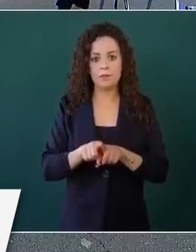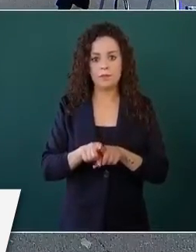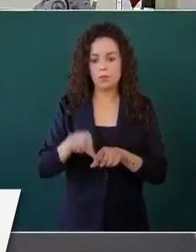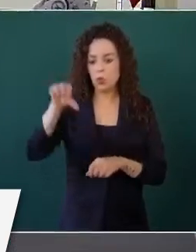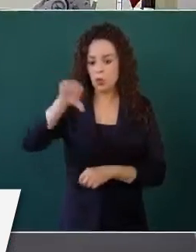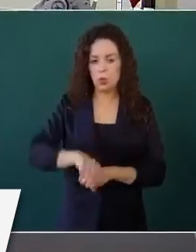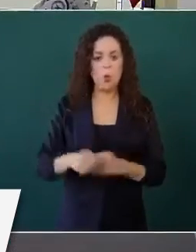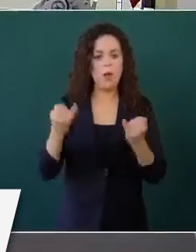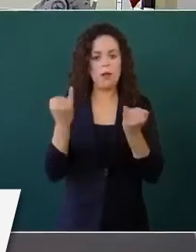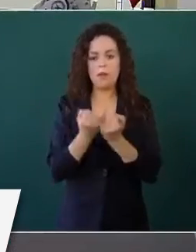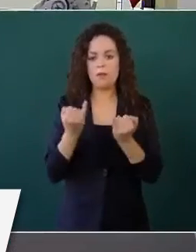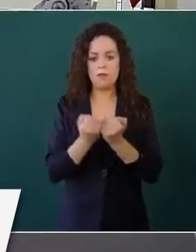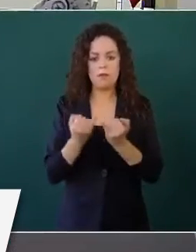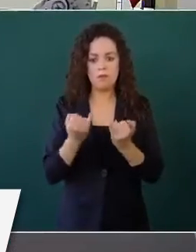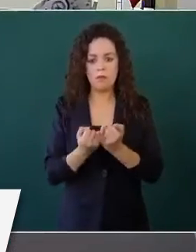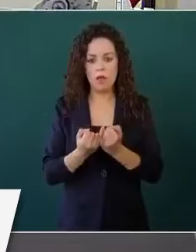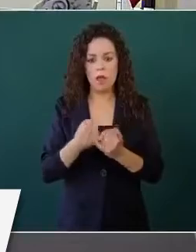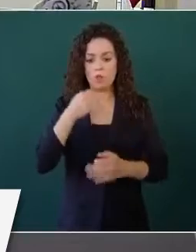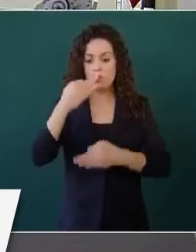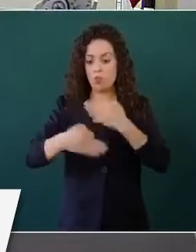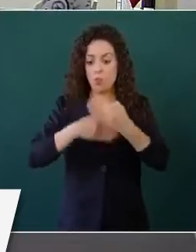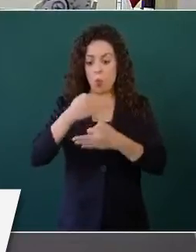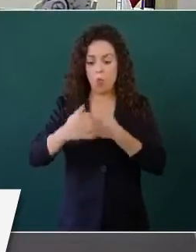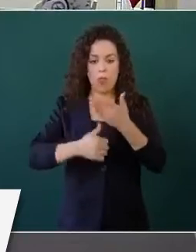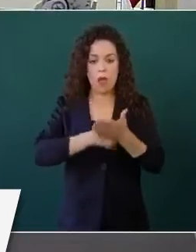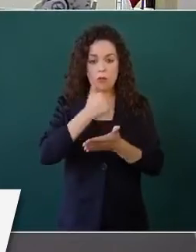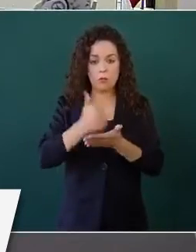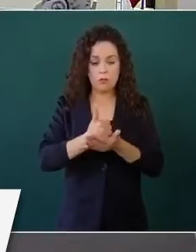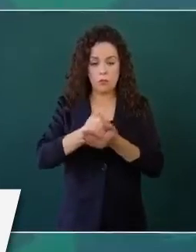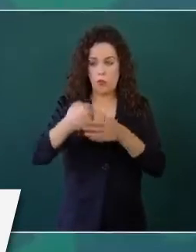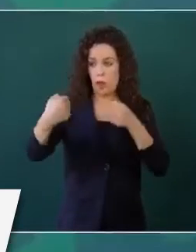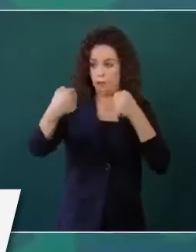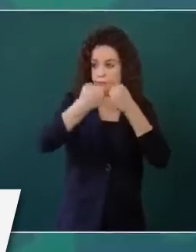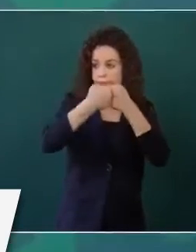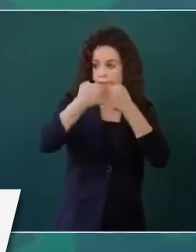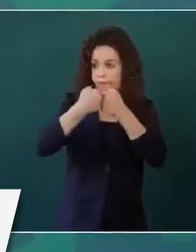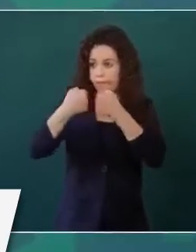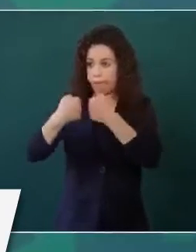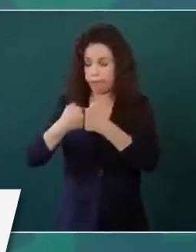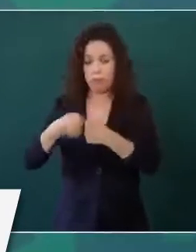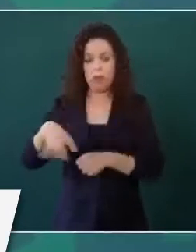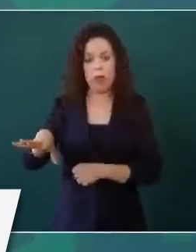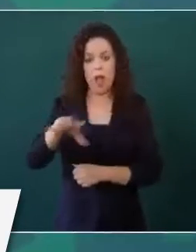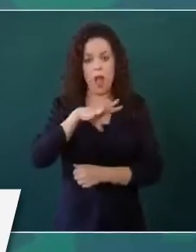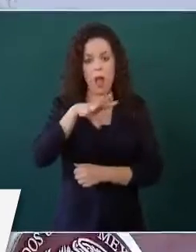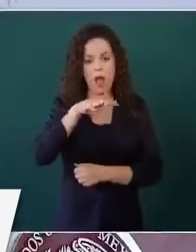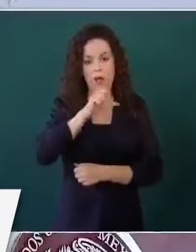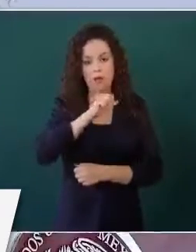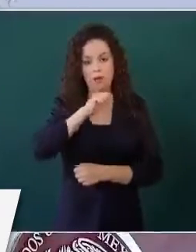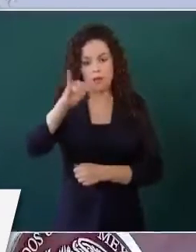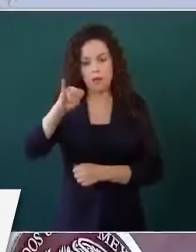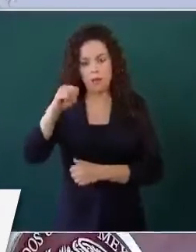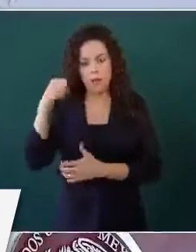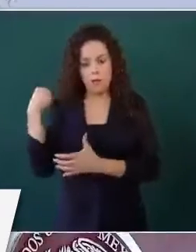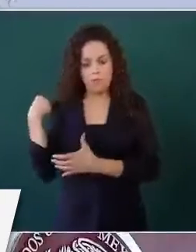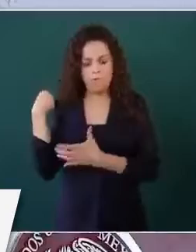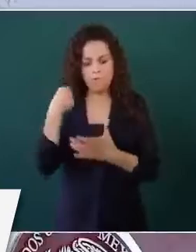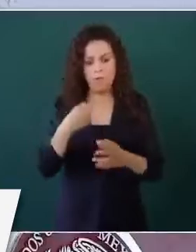Todas las ciudades fronterizas tienen autorizado un presupuesto.